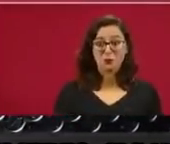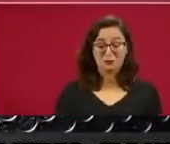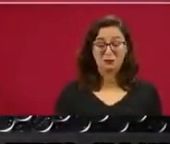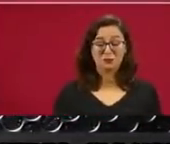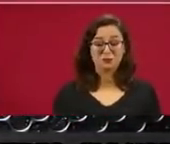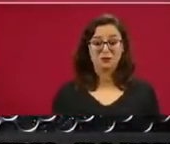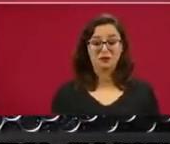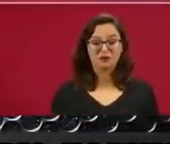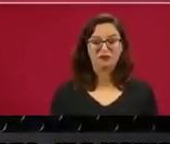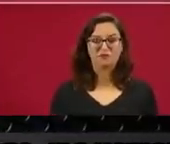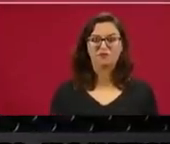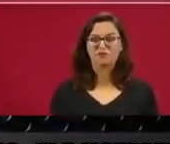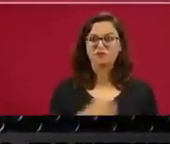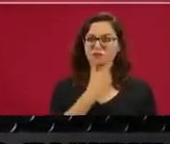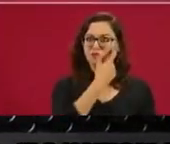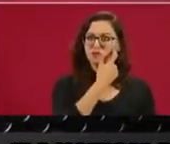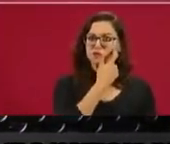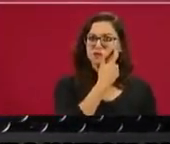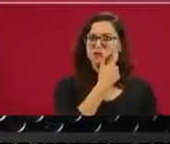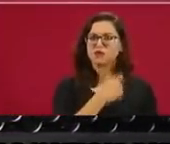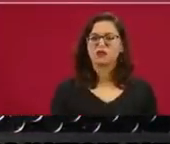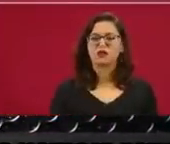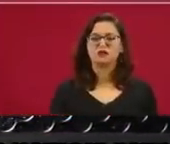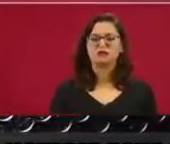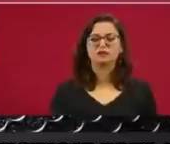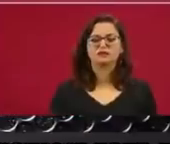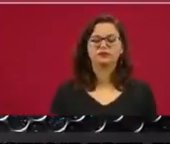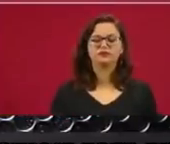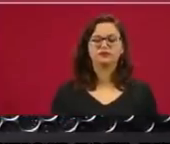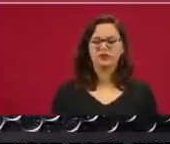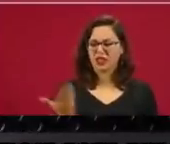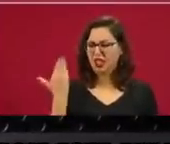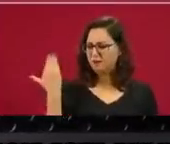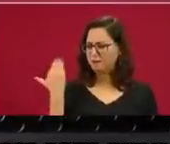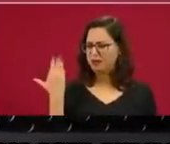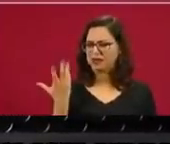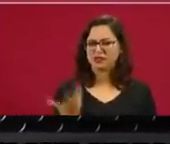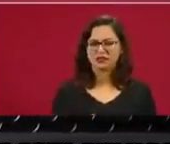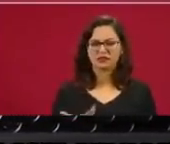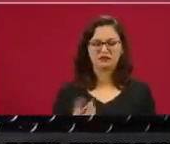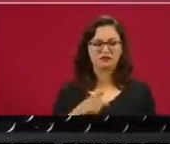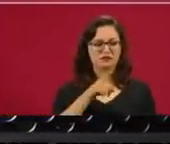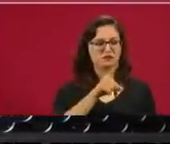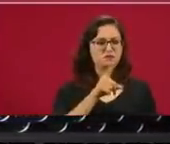El otro día salió una crítica a Beatriz